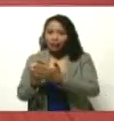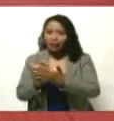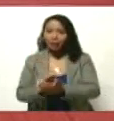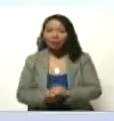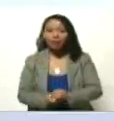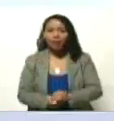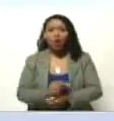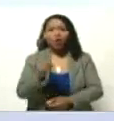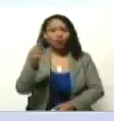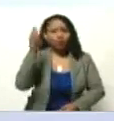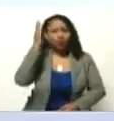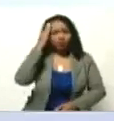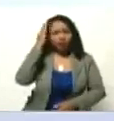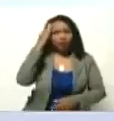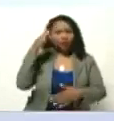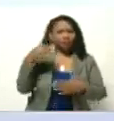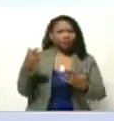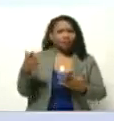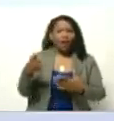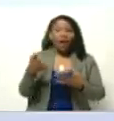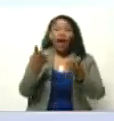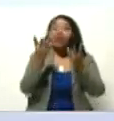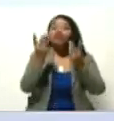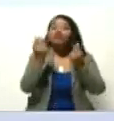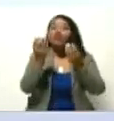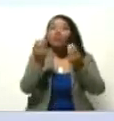tú sabes que, en números,